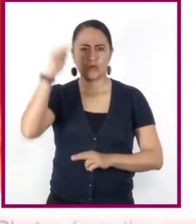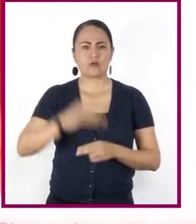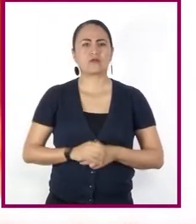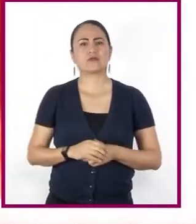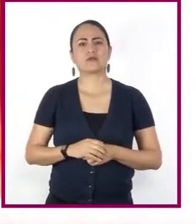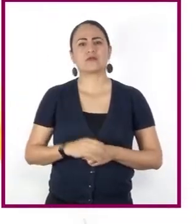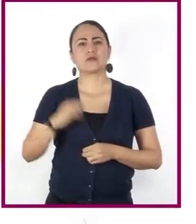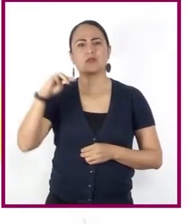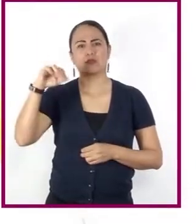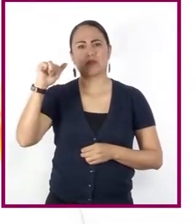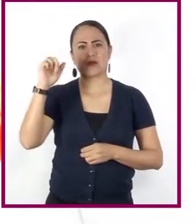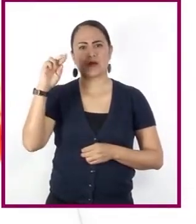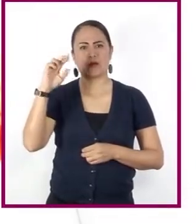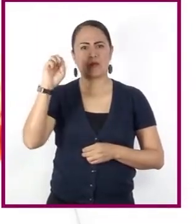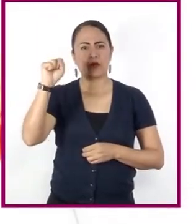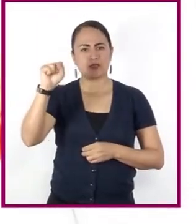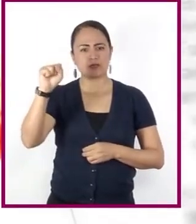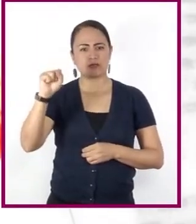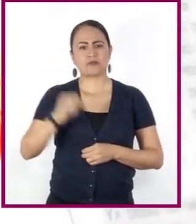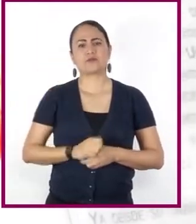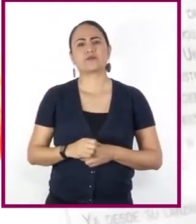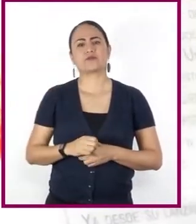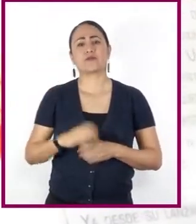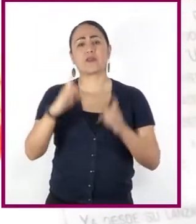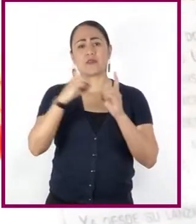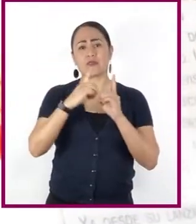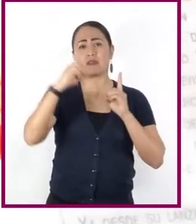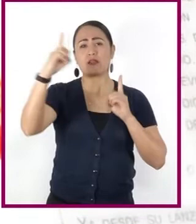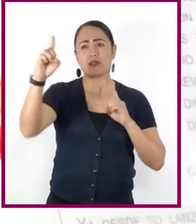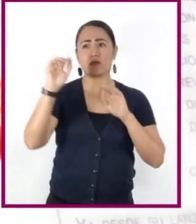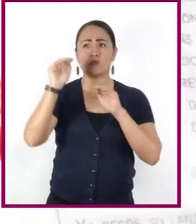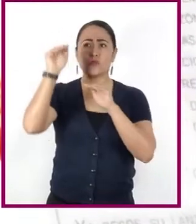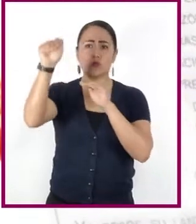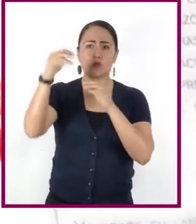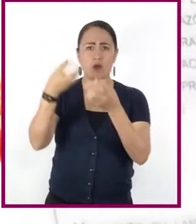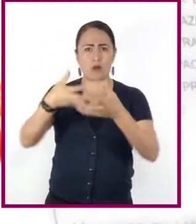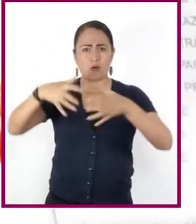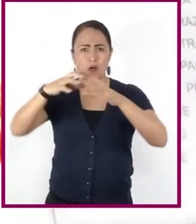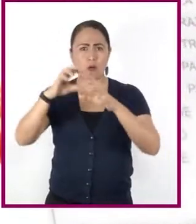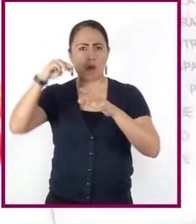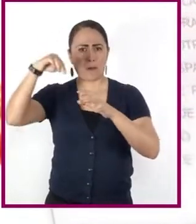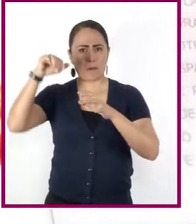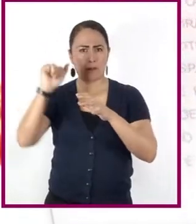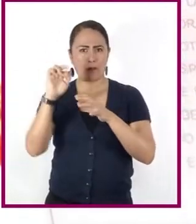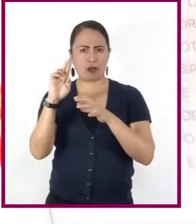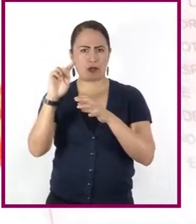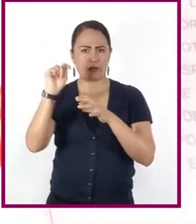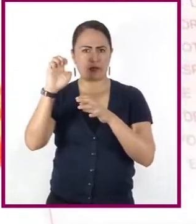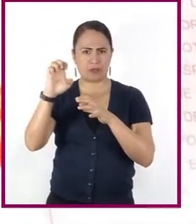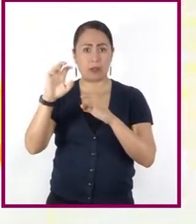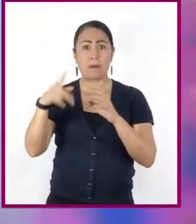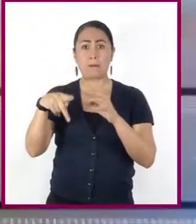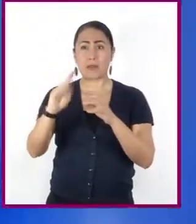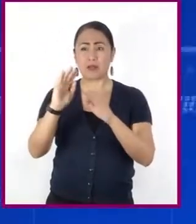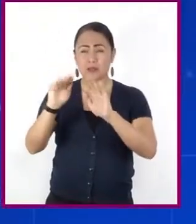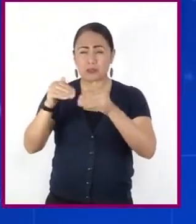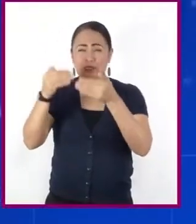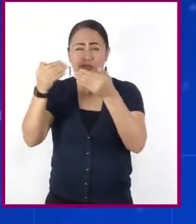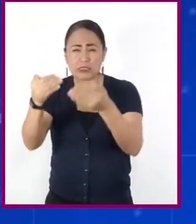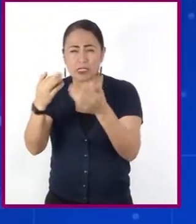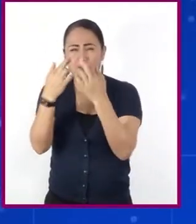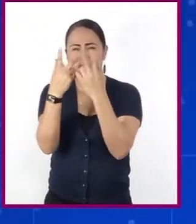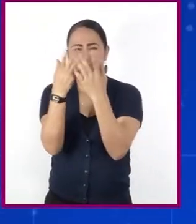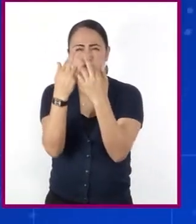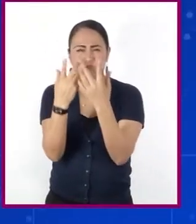sonda Mars Climate Orbiter, con dirección al planeta Marte. Sin embargo, al llegar a su destino, se destruyó.